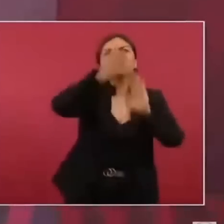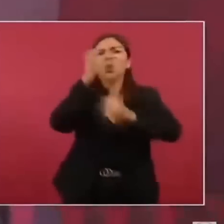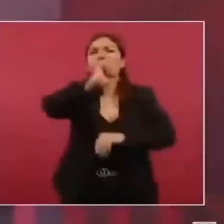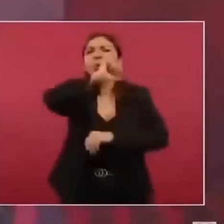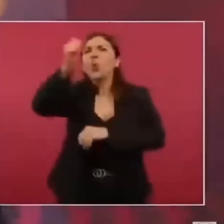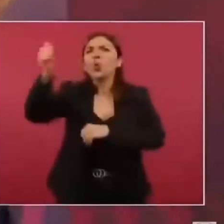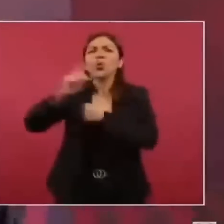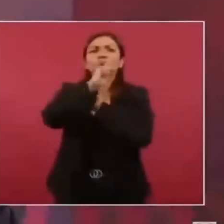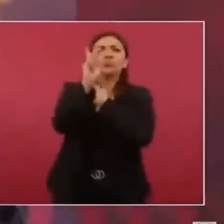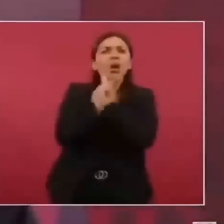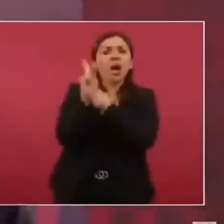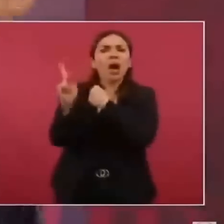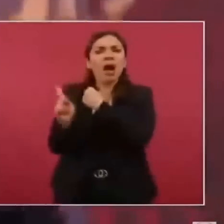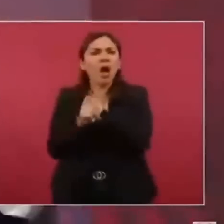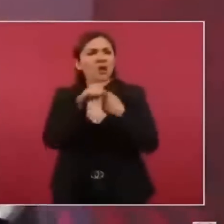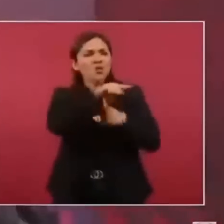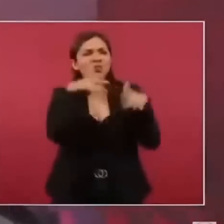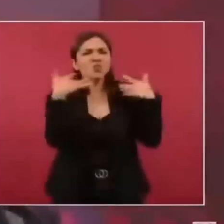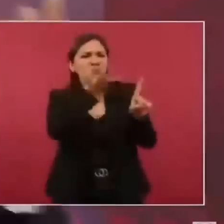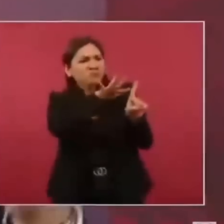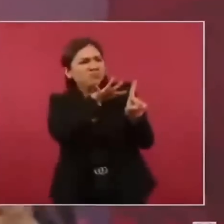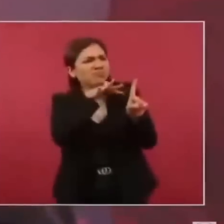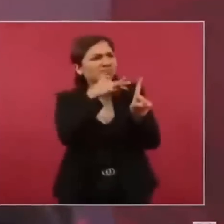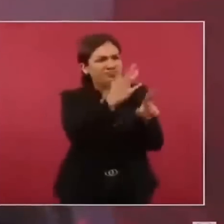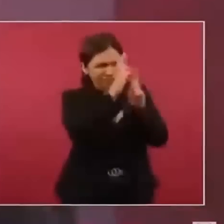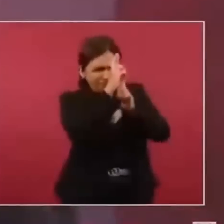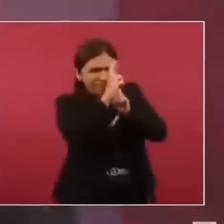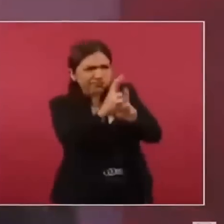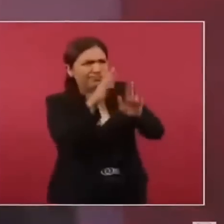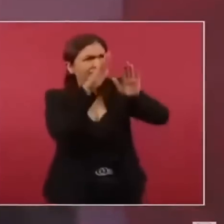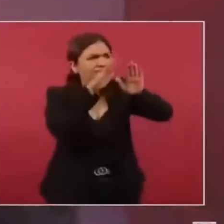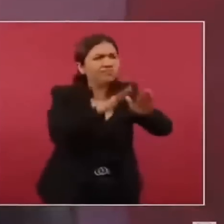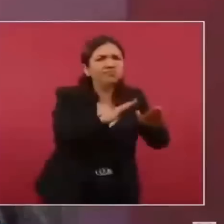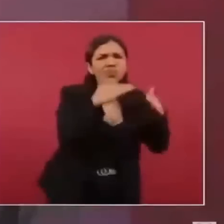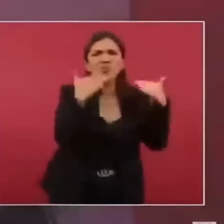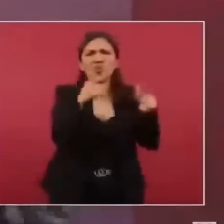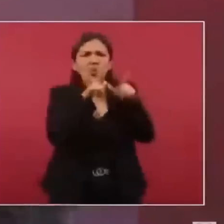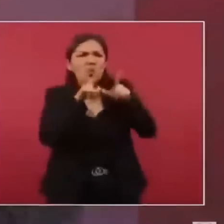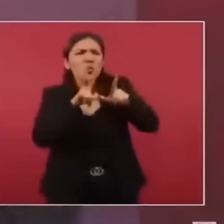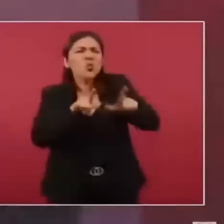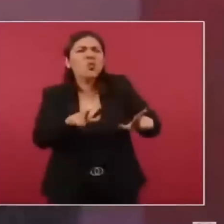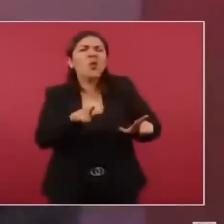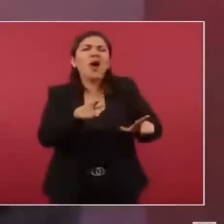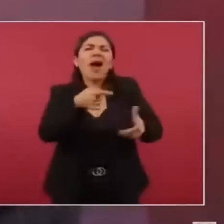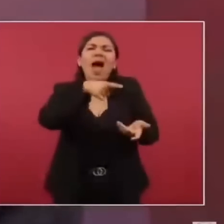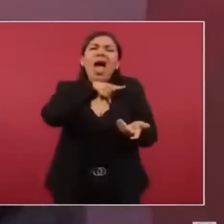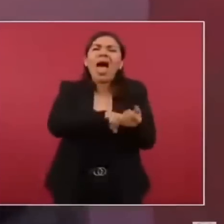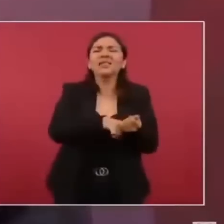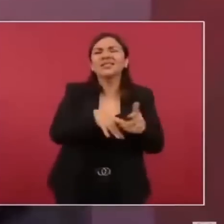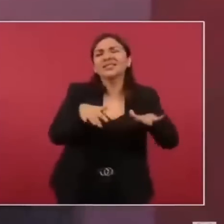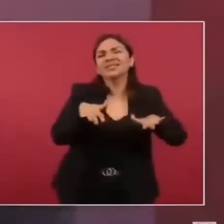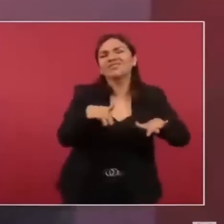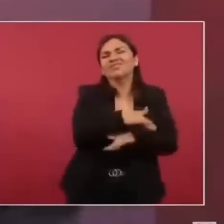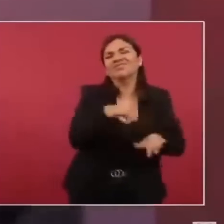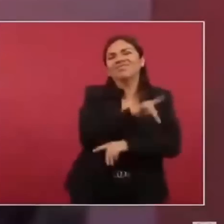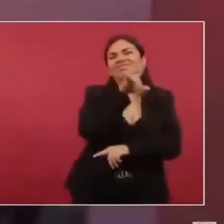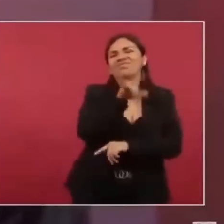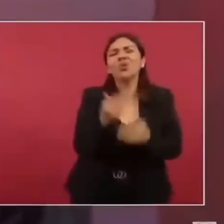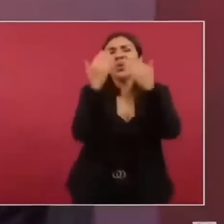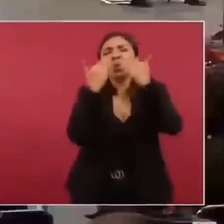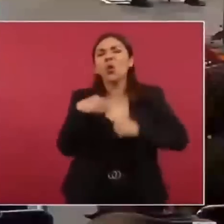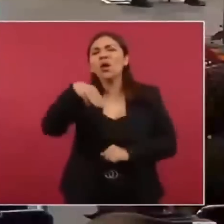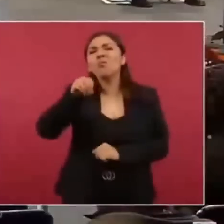vive colmado de atenciones, de privilegios, el lujo barato, la